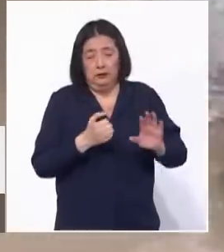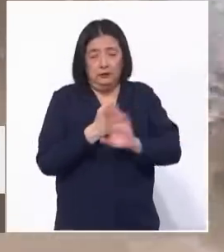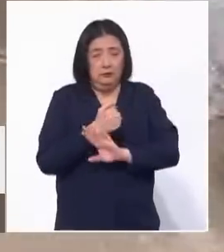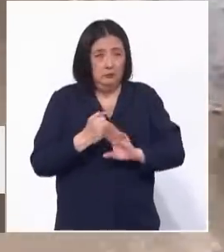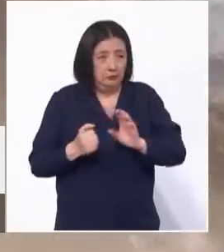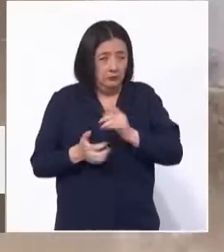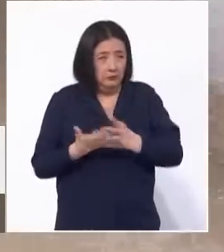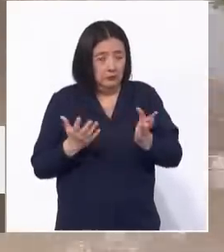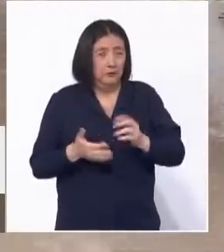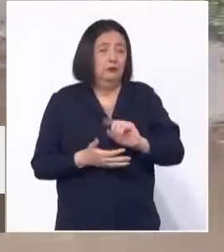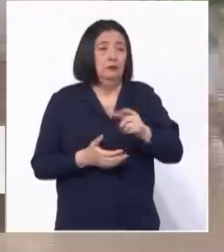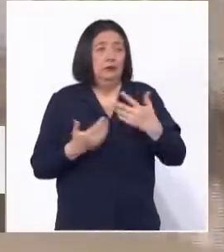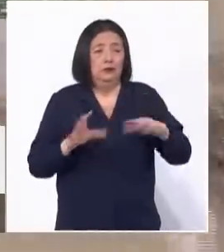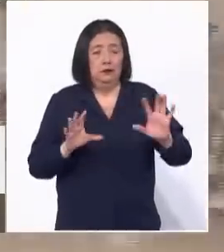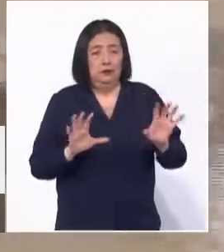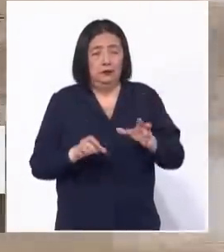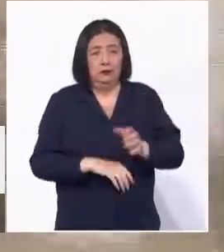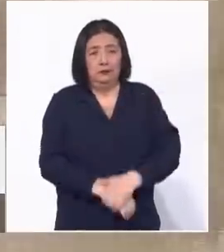que han realizado.